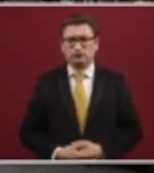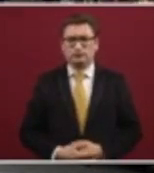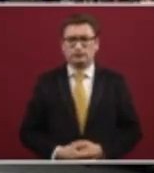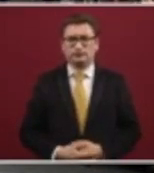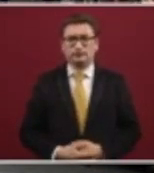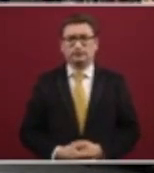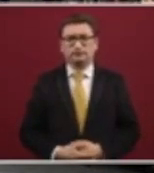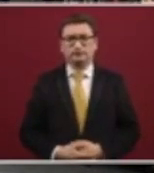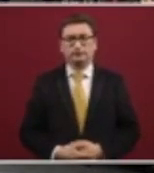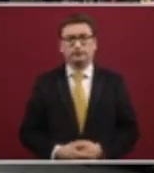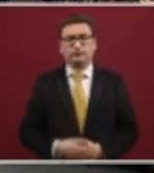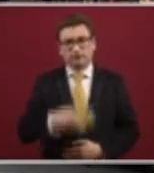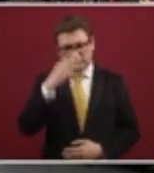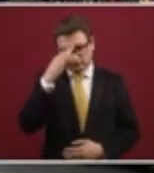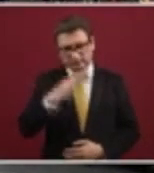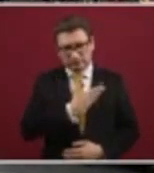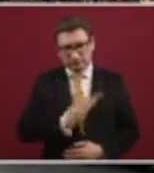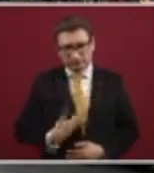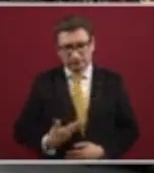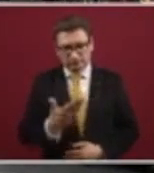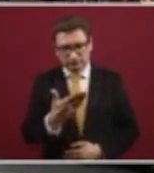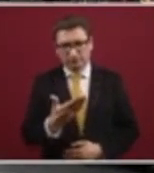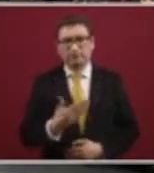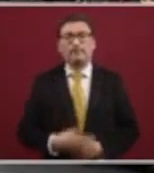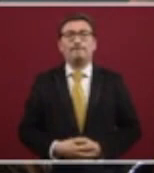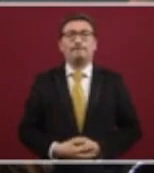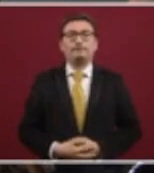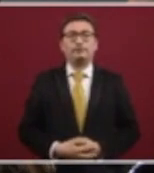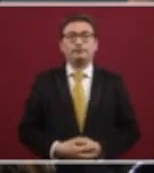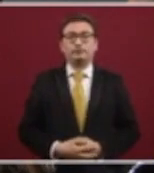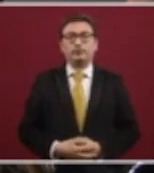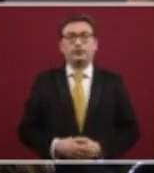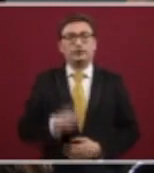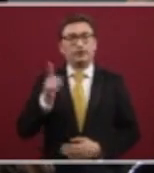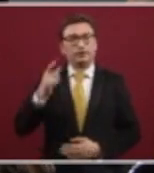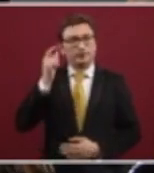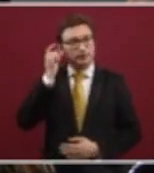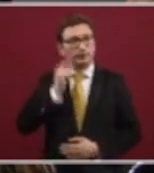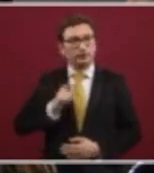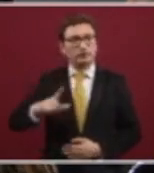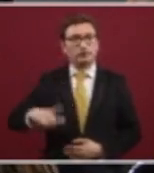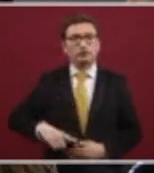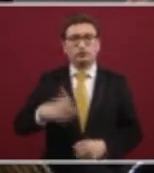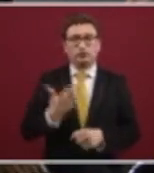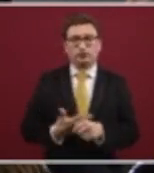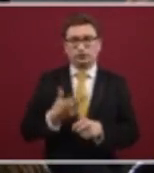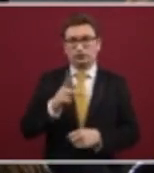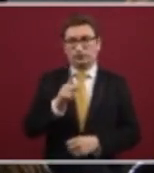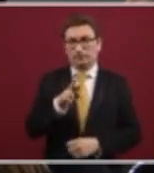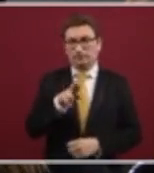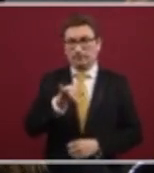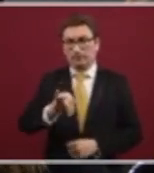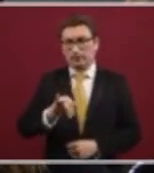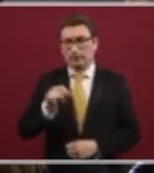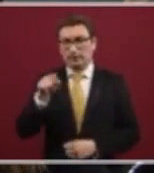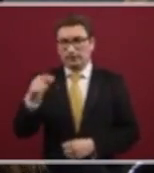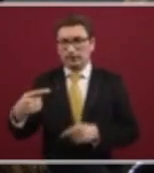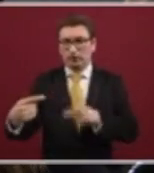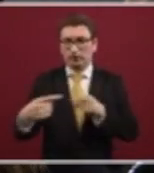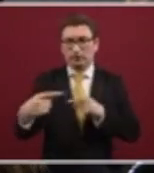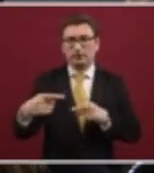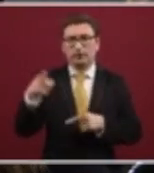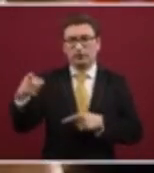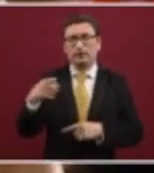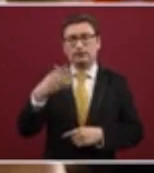Señor presidente, Jaime Hernández de Bajo Palabra. En Guerrero, el gobernador y el PRI le disputan al delegado federal